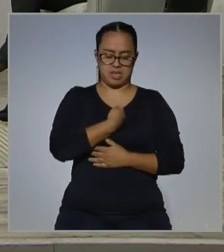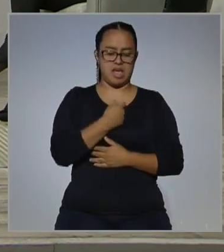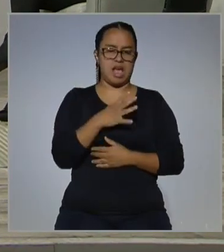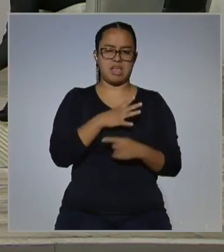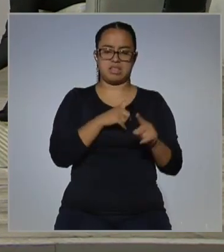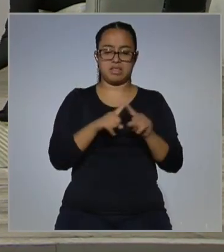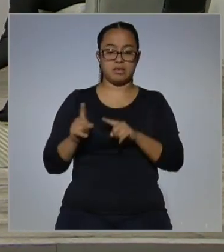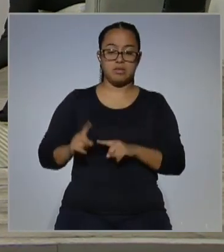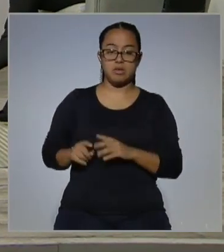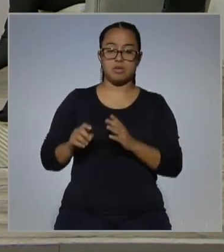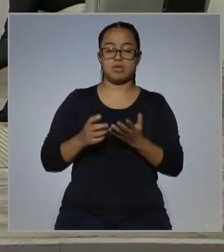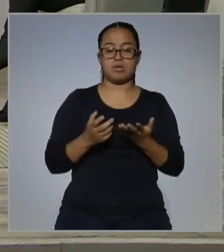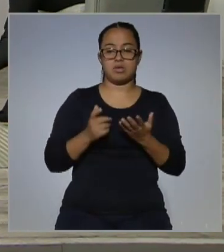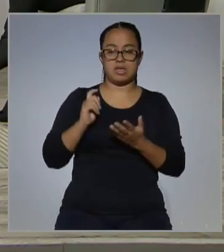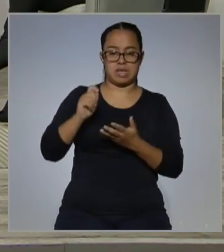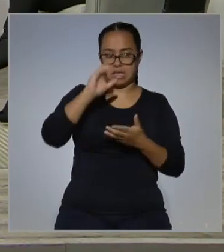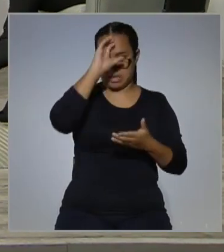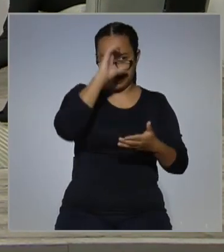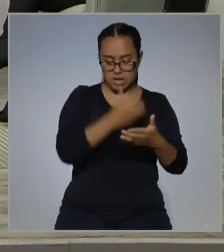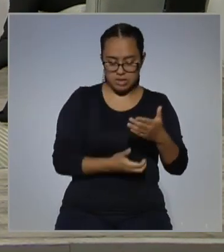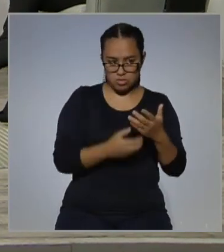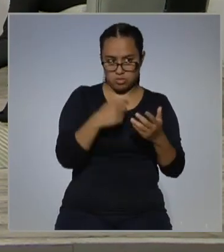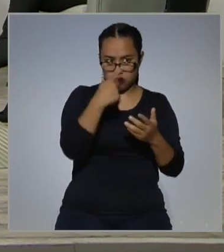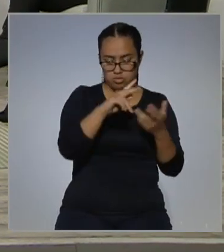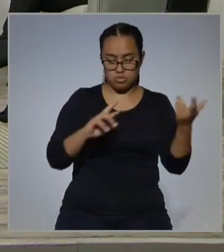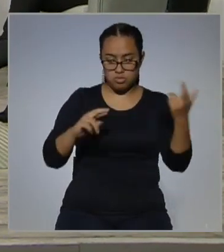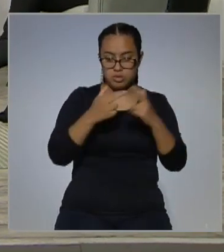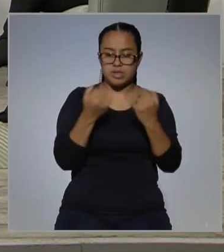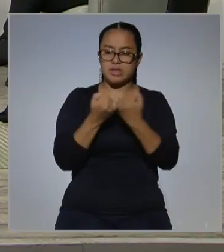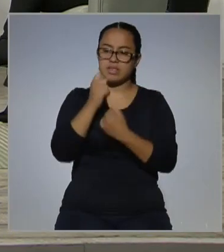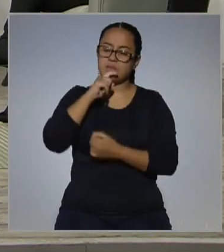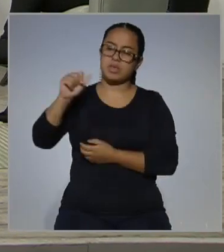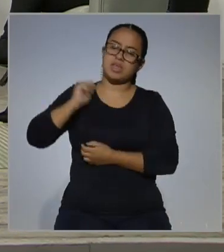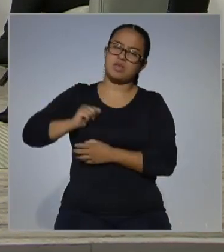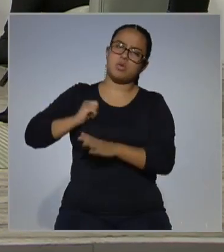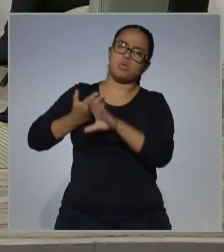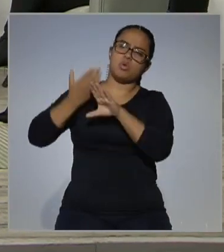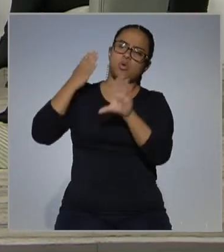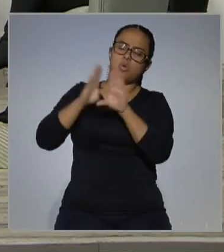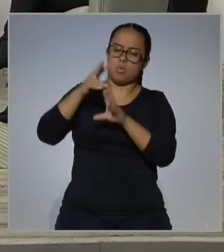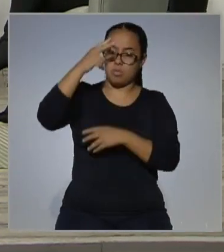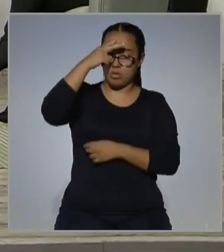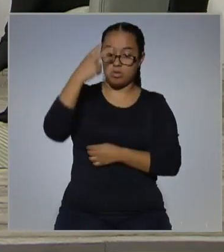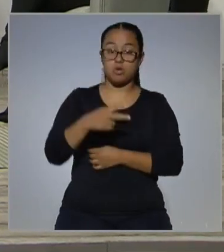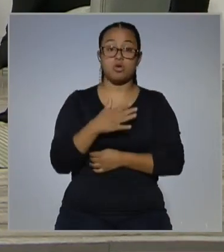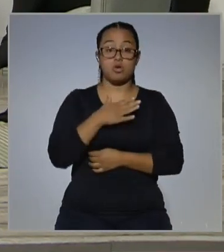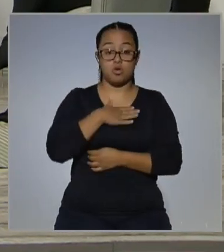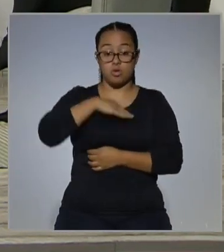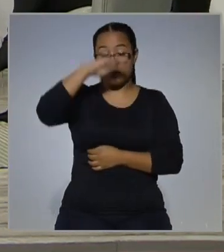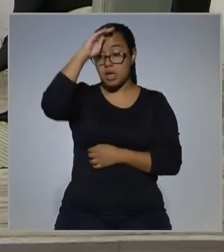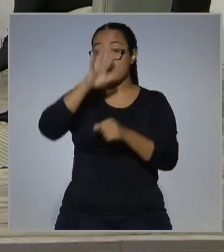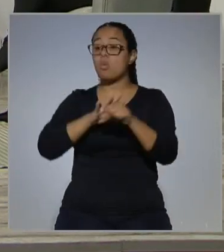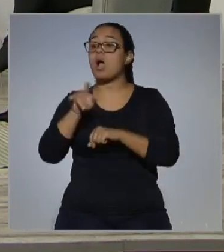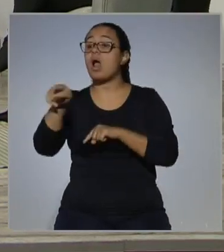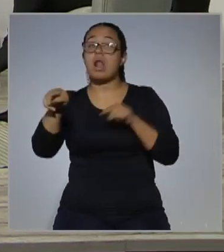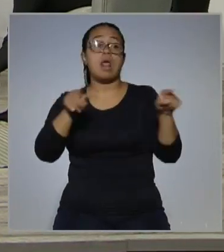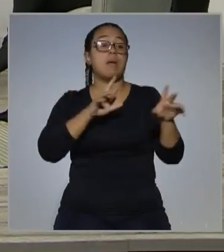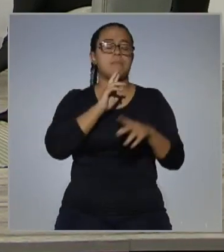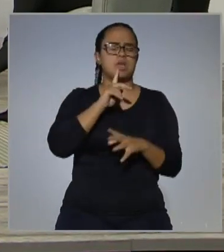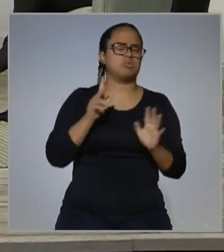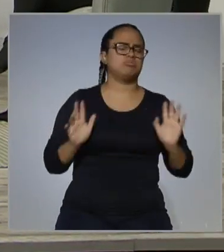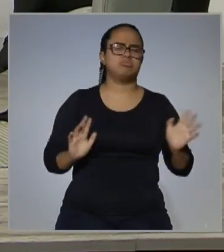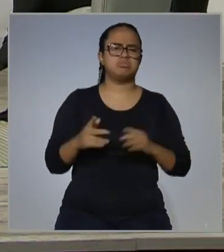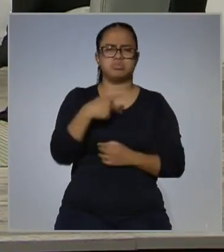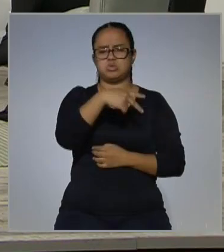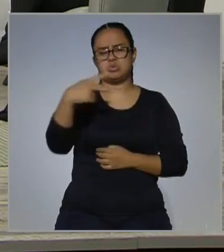Entre la solemnidad del catolicismo y el sentido festivo de los antiguos mexicanos, no me parece que debamos elegir una u otra forma.